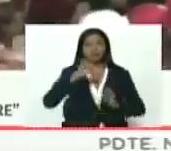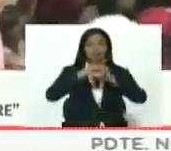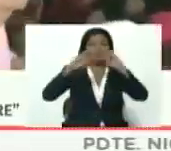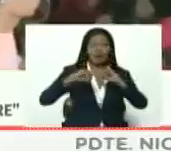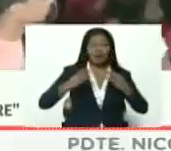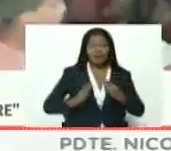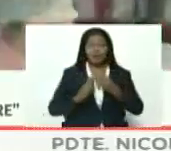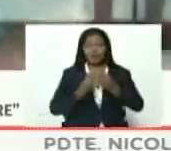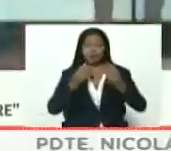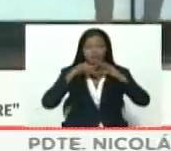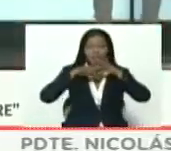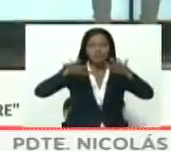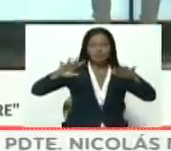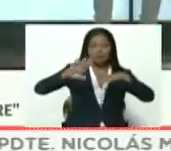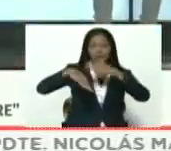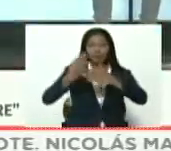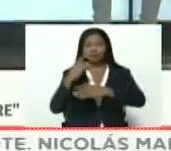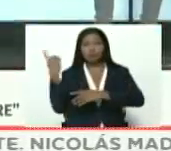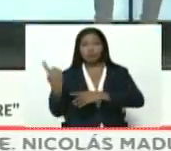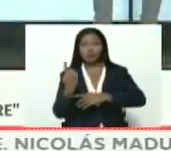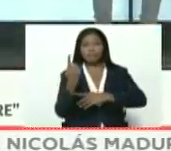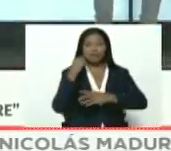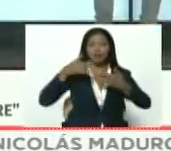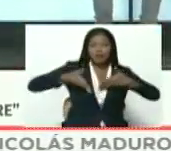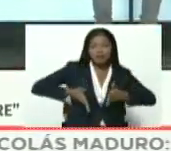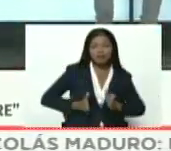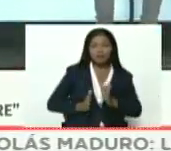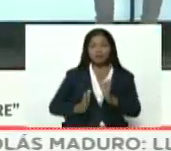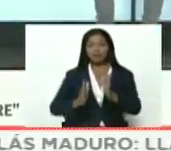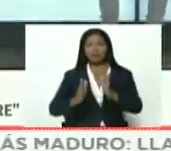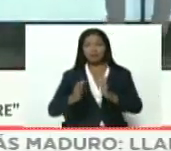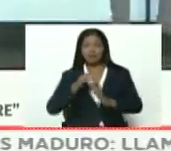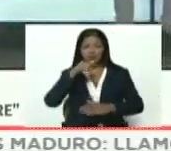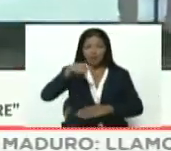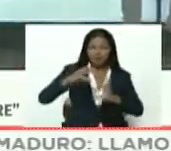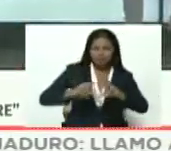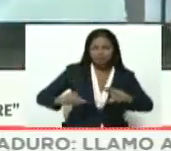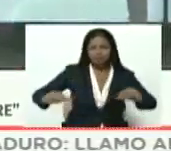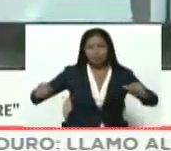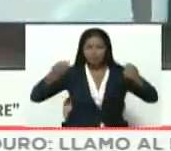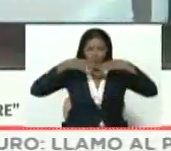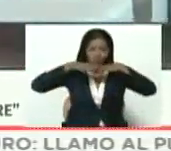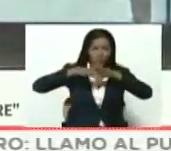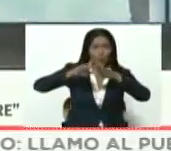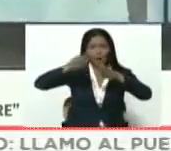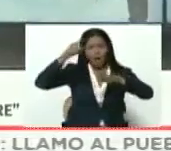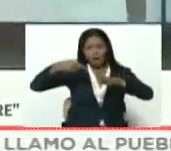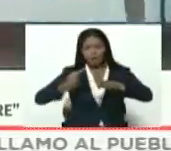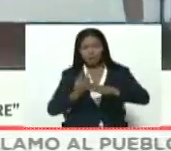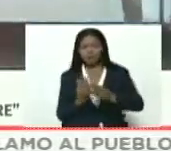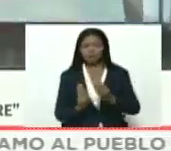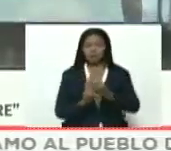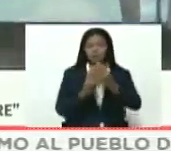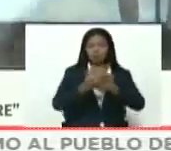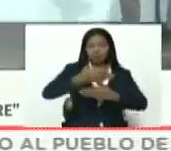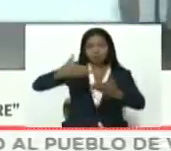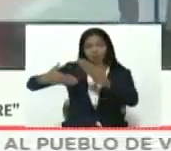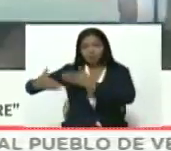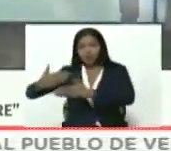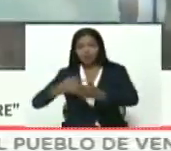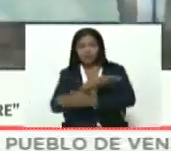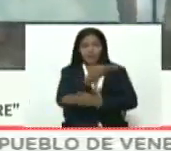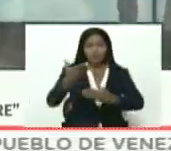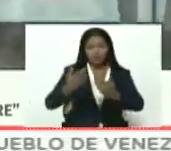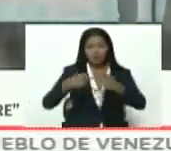Estoy bendecido solamente por haber nacido en esta tierra bendita, la que comparto contigo,